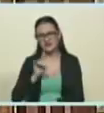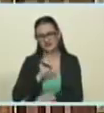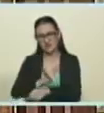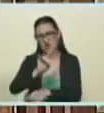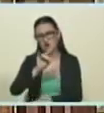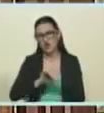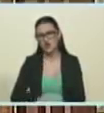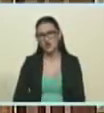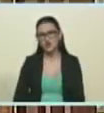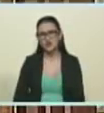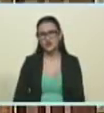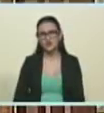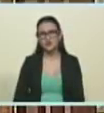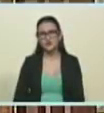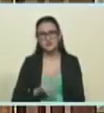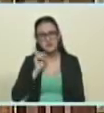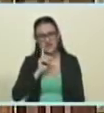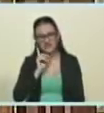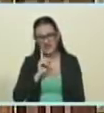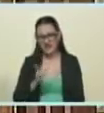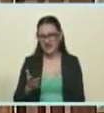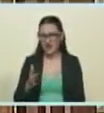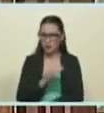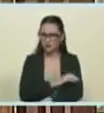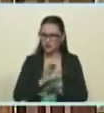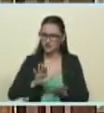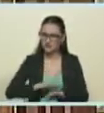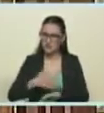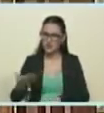autoengaño. ¿A dónde llevan a la oposición?